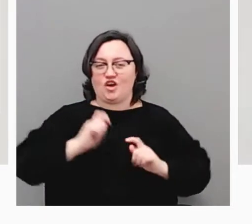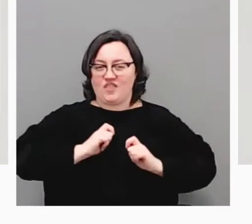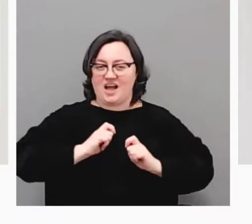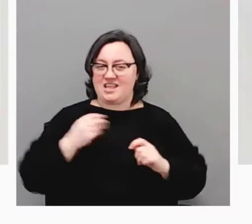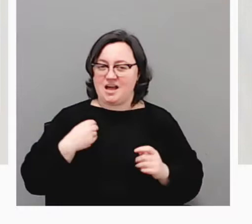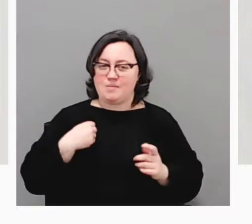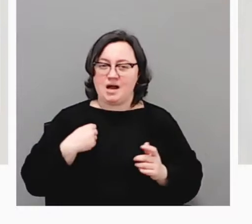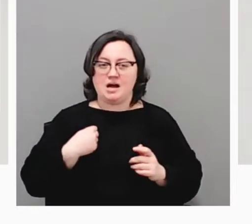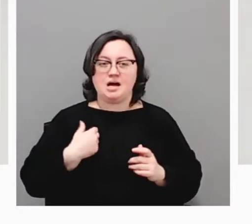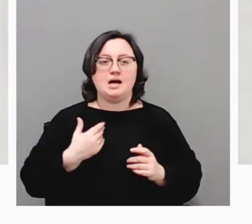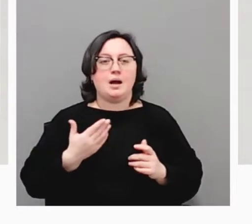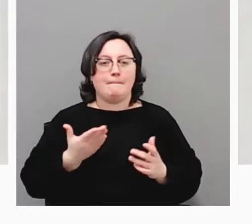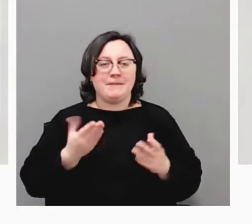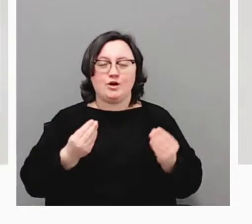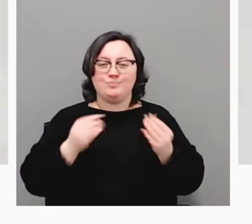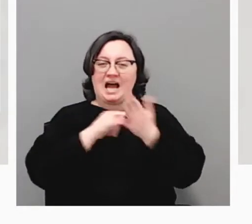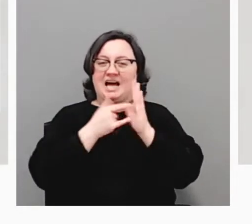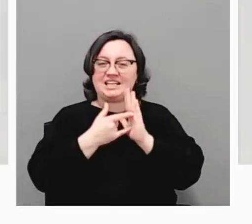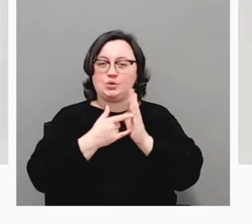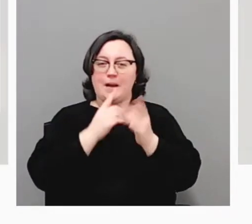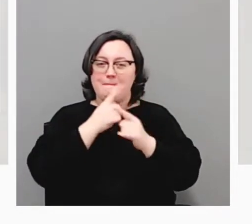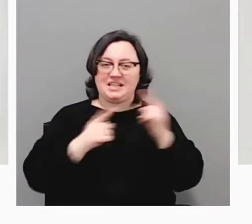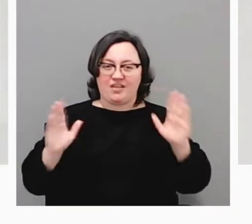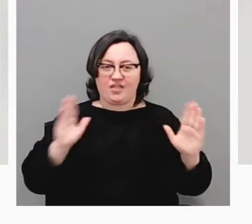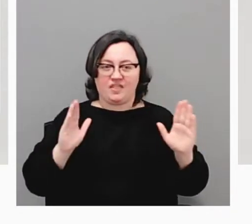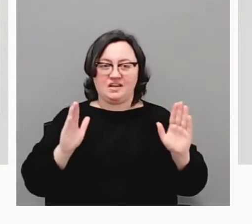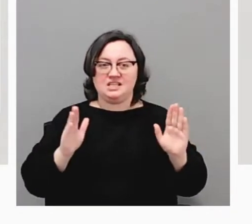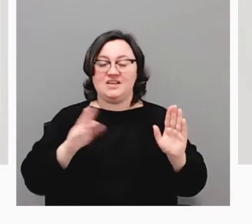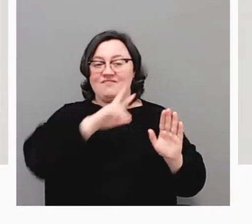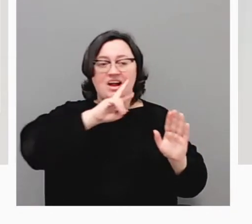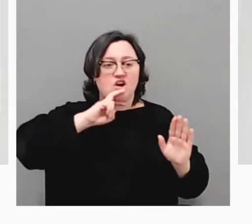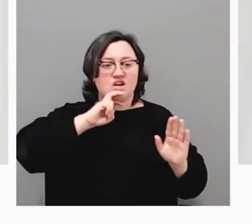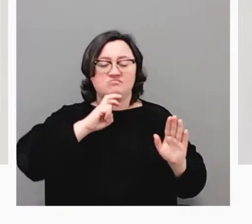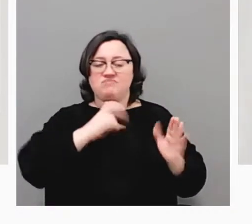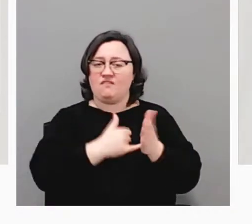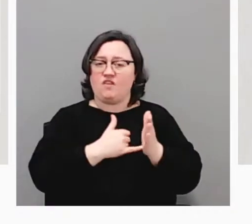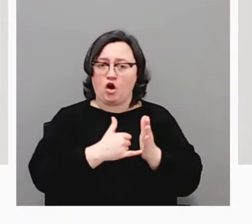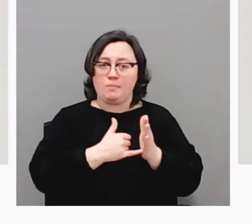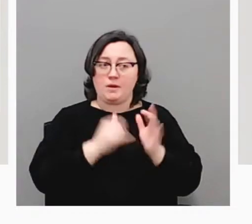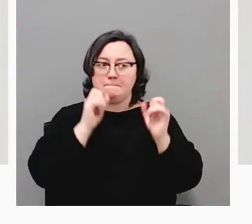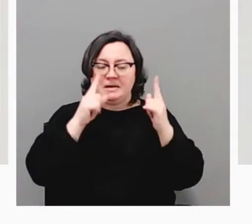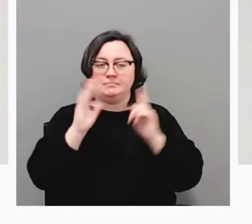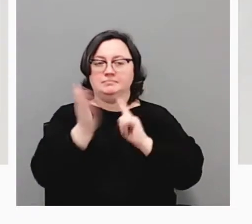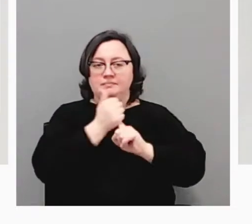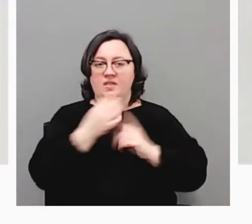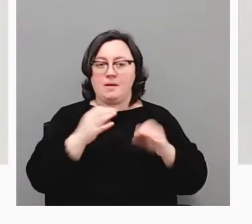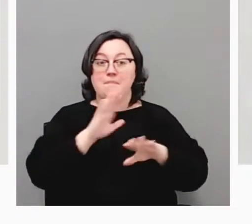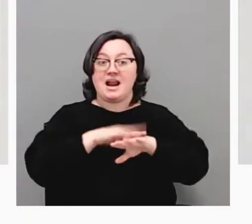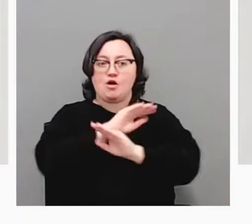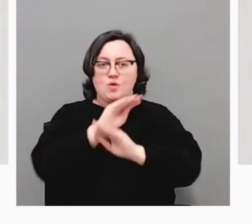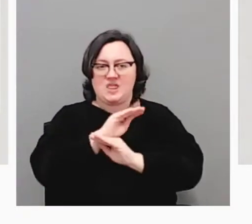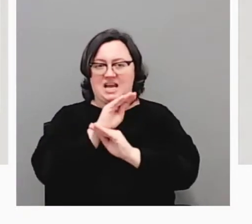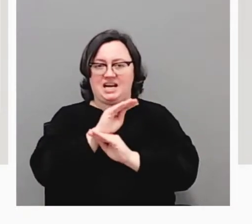hay como arquitecturas intermedias que todavía no han cobrado ningún valor y que hay que saber detectar, ¿no? Hay que saber detectar para cuidar, ¿no?, para que